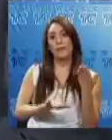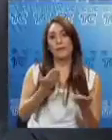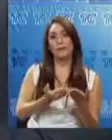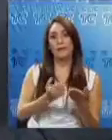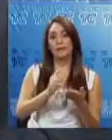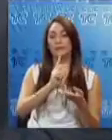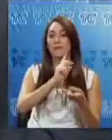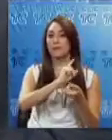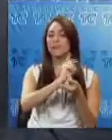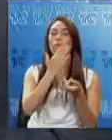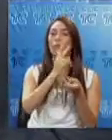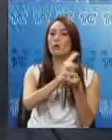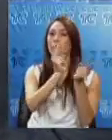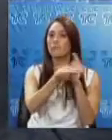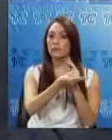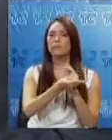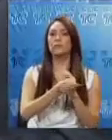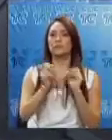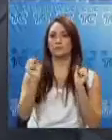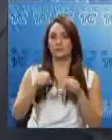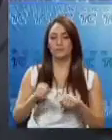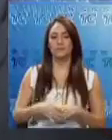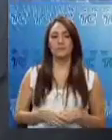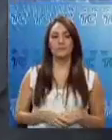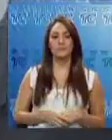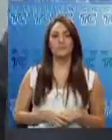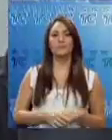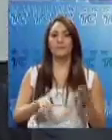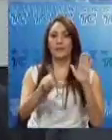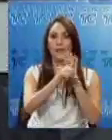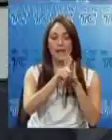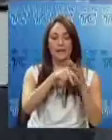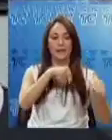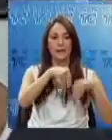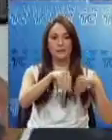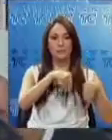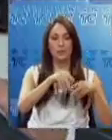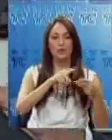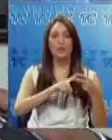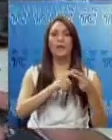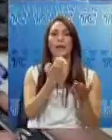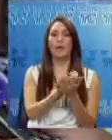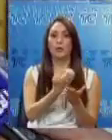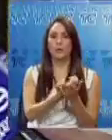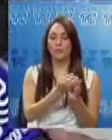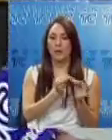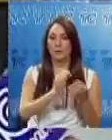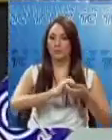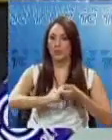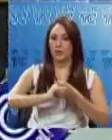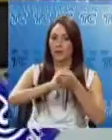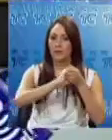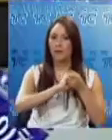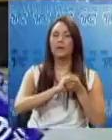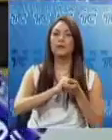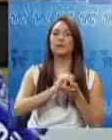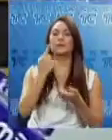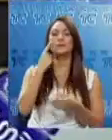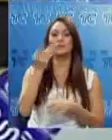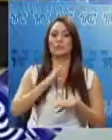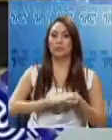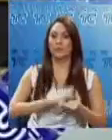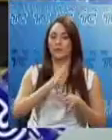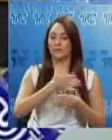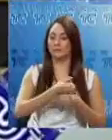reformar la ley de tránsito? Indudablemente, no solamente lo que es la ley de transporte terrestre, la ley de economía popular y solidaria, la seguridad social, lo que es